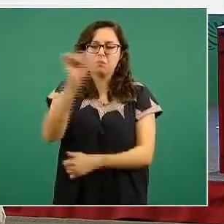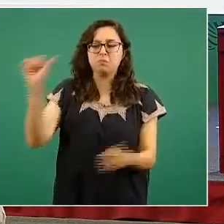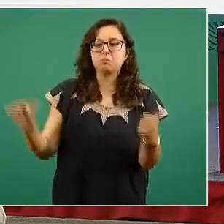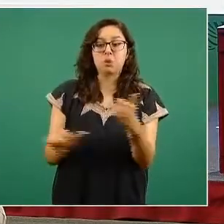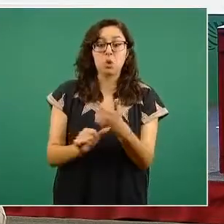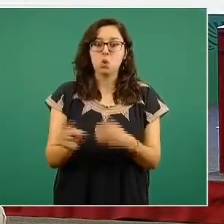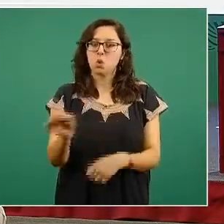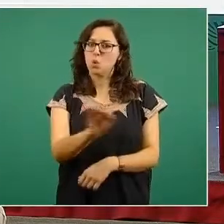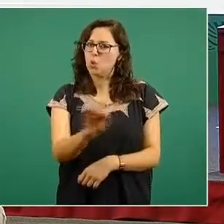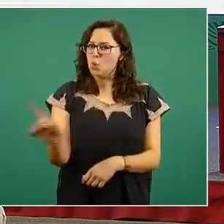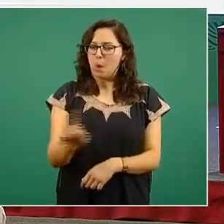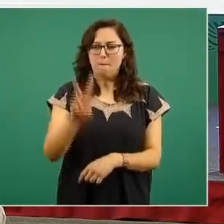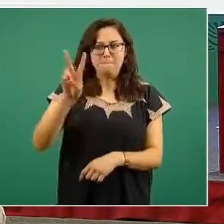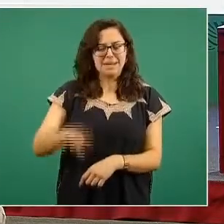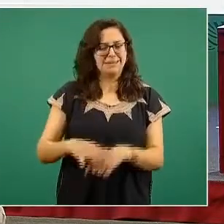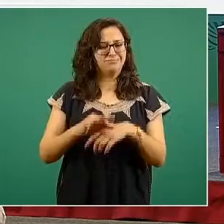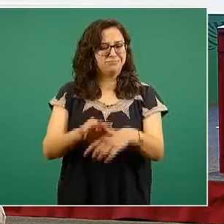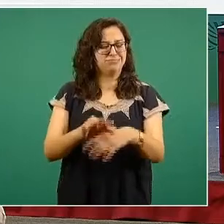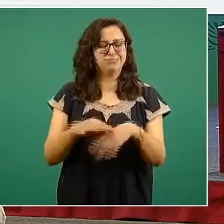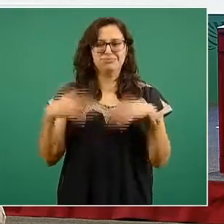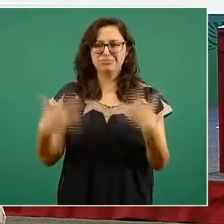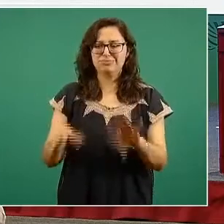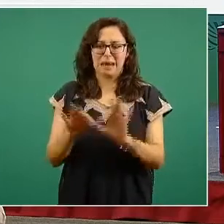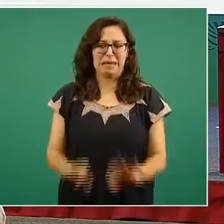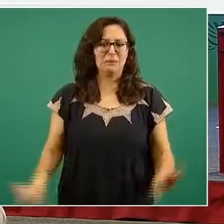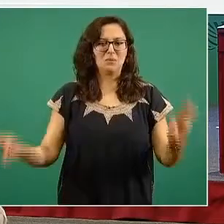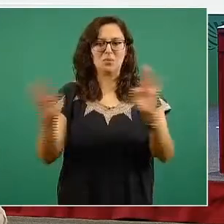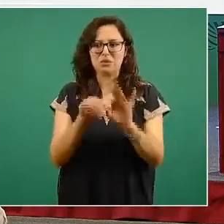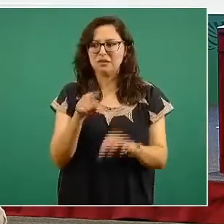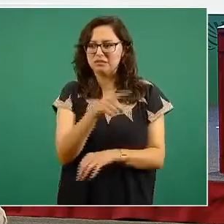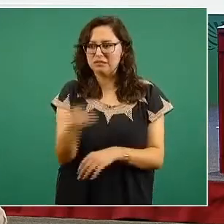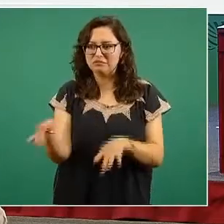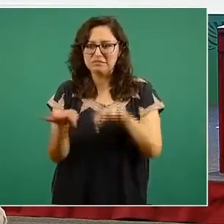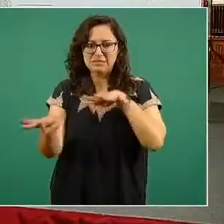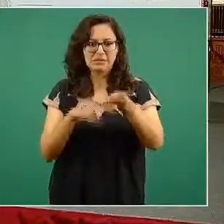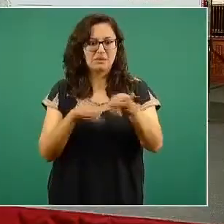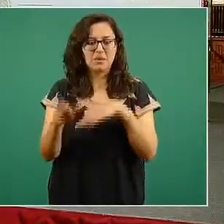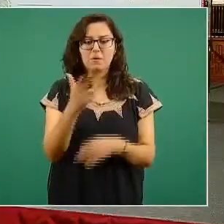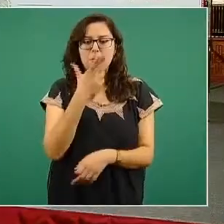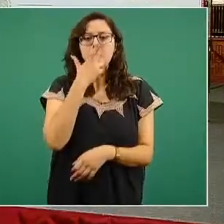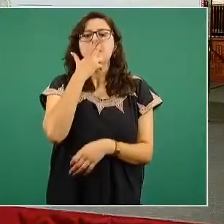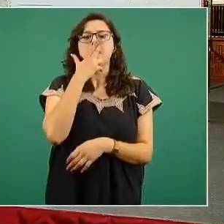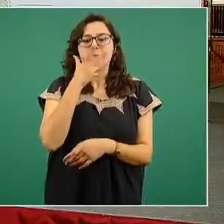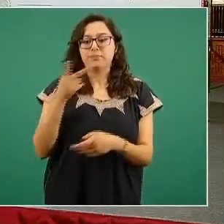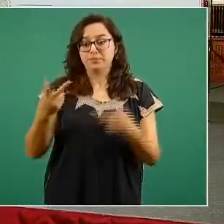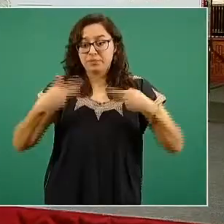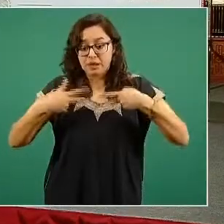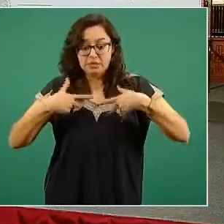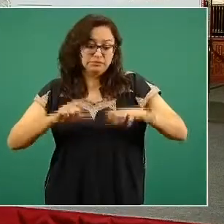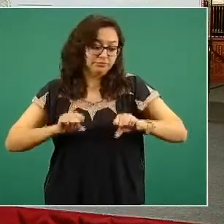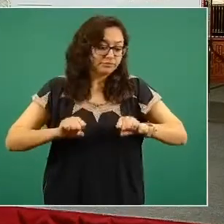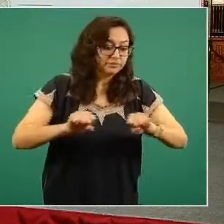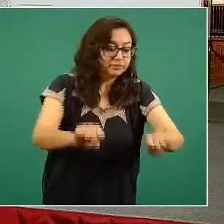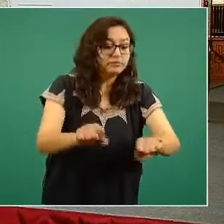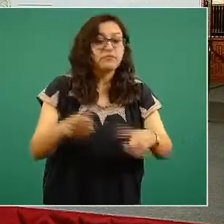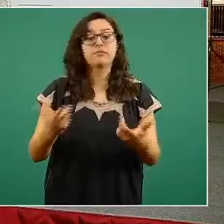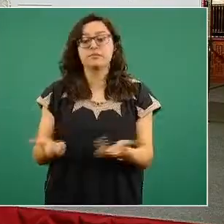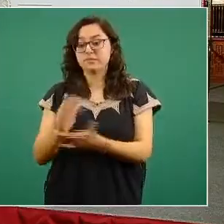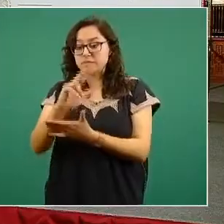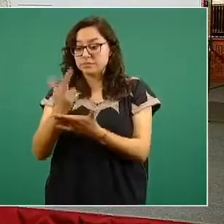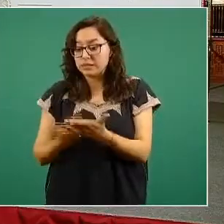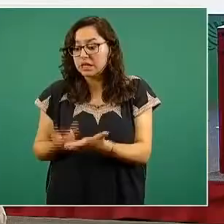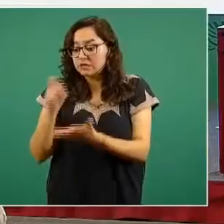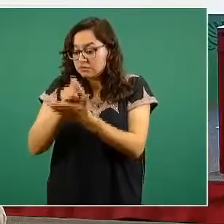muy sustantivo porque cumplen labores extraordinariamente importantes. Camilleros, recepcionistas,